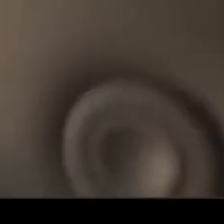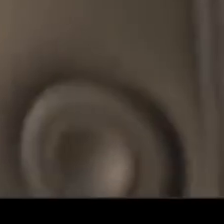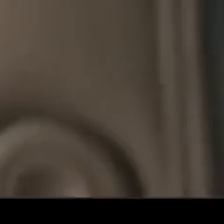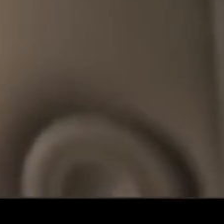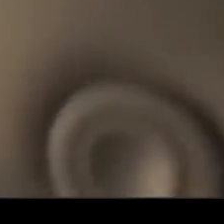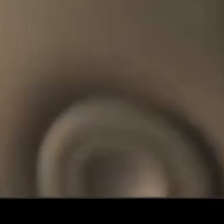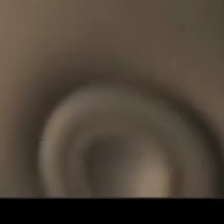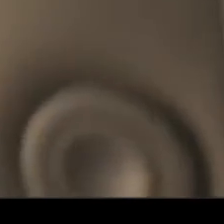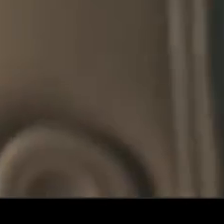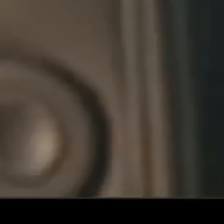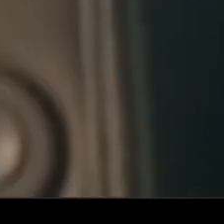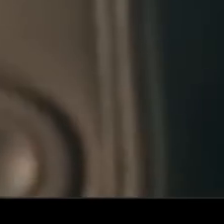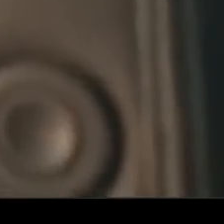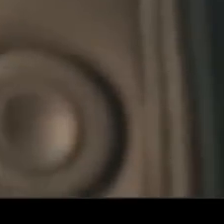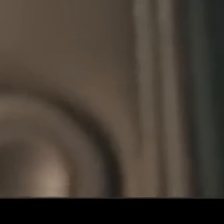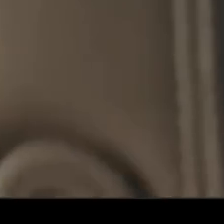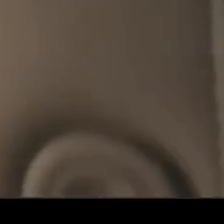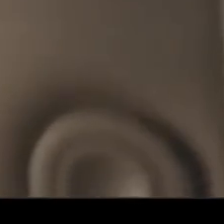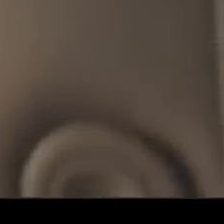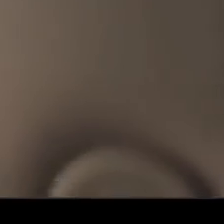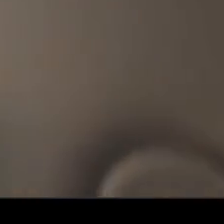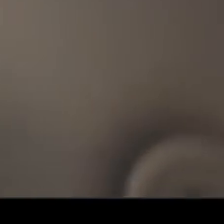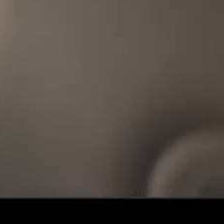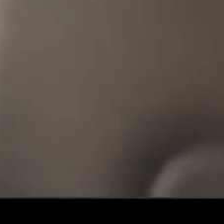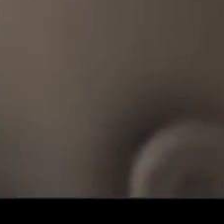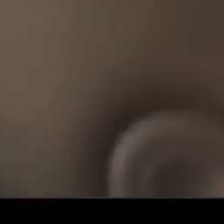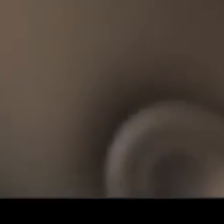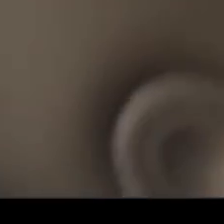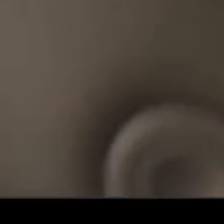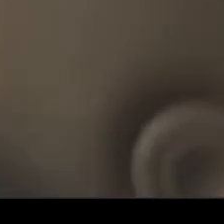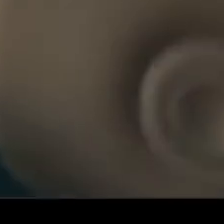Y es que el próximo domingo va a haber una reunión de consejeros